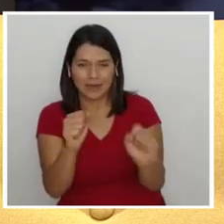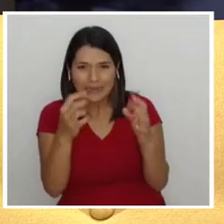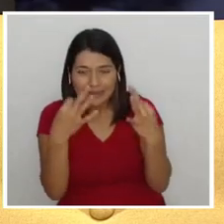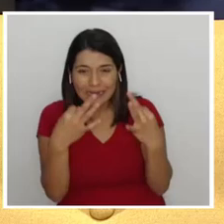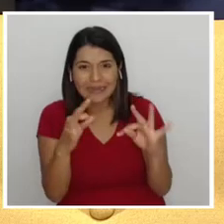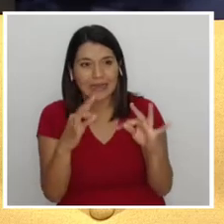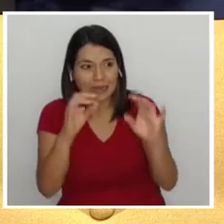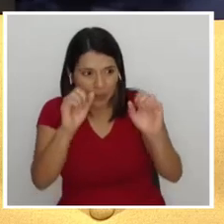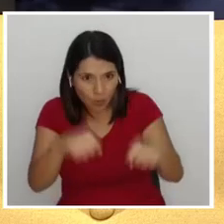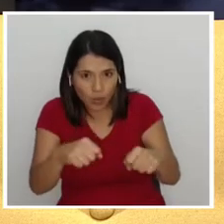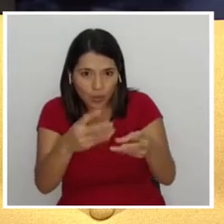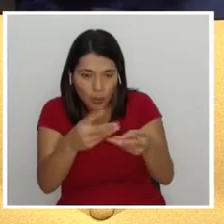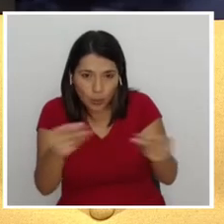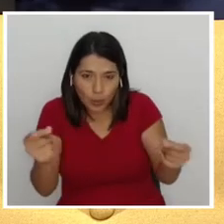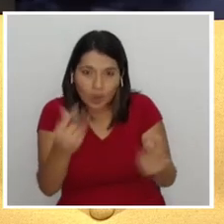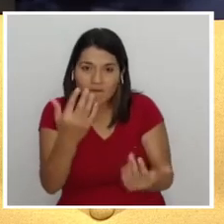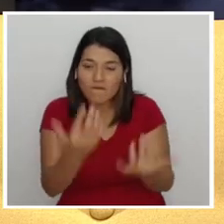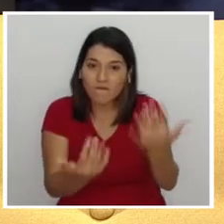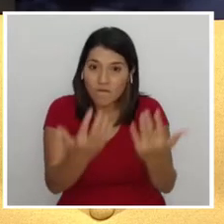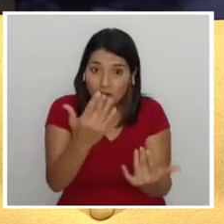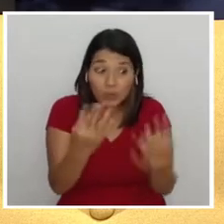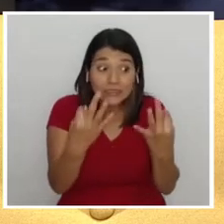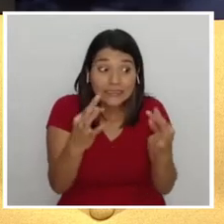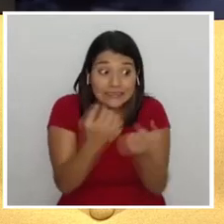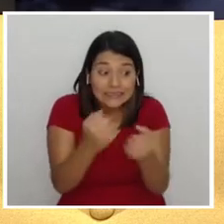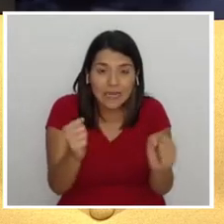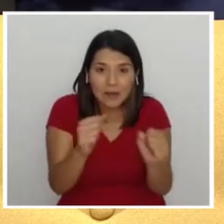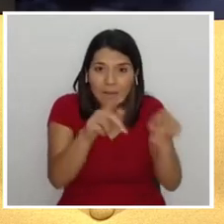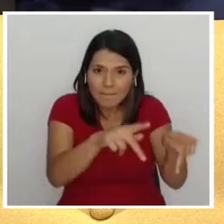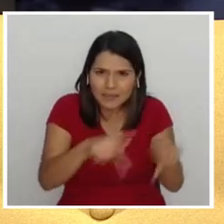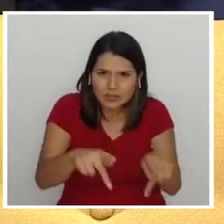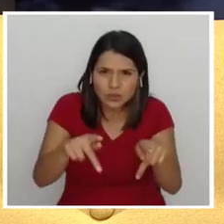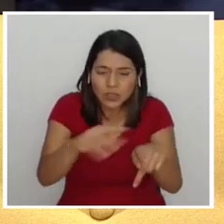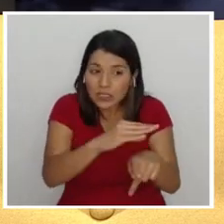el fuego, rescatar personas, y te das cuenta de que